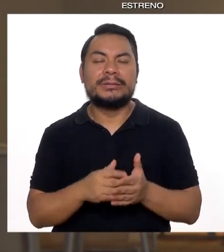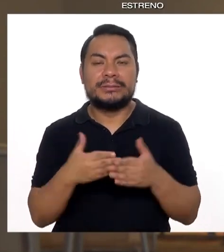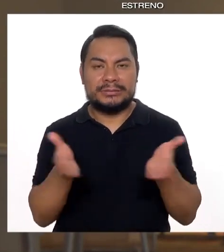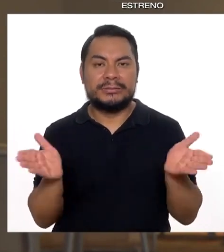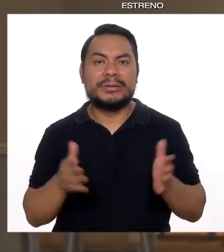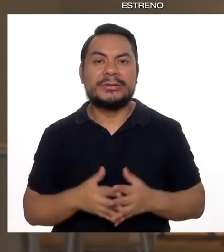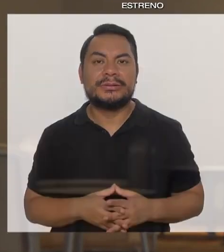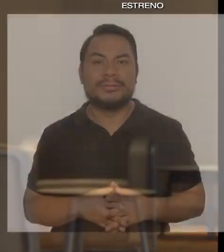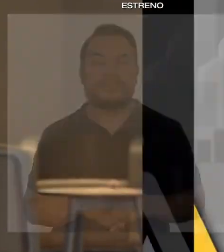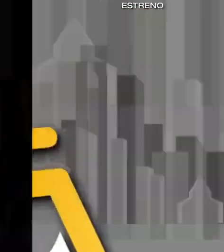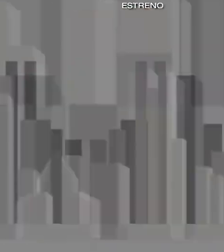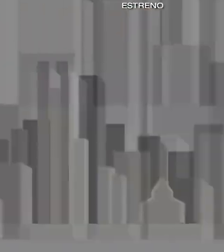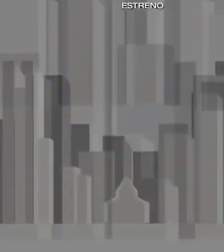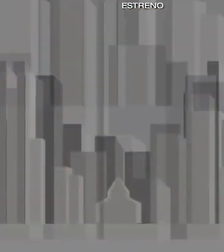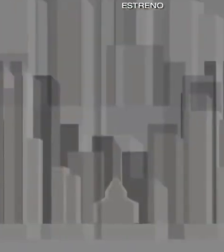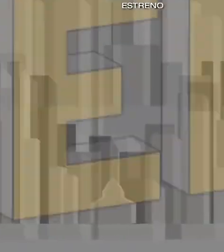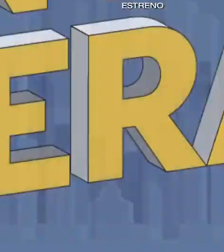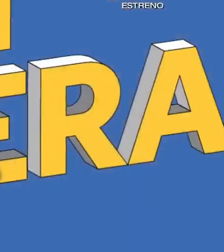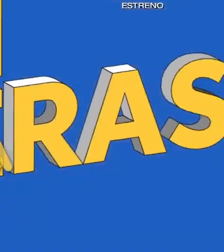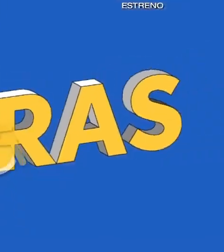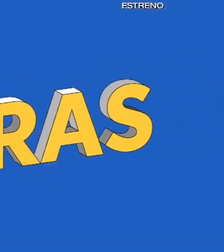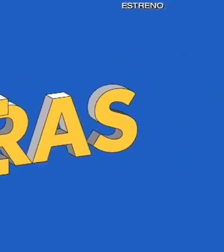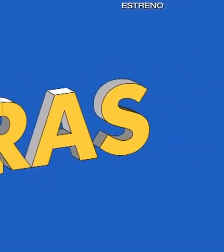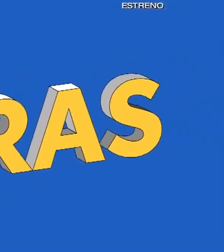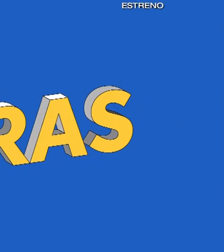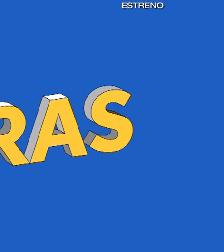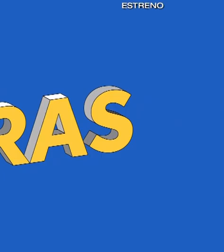con más en Sin Barreras.